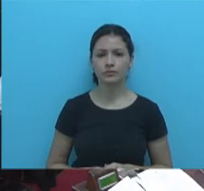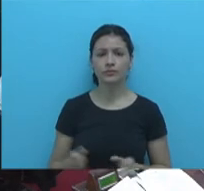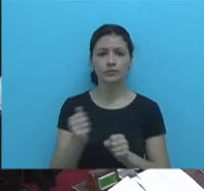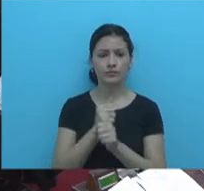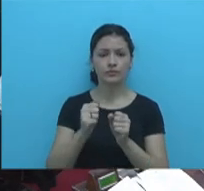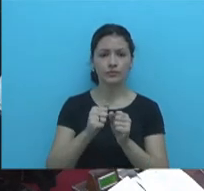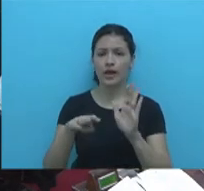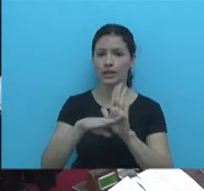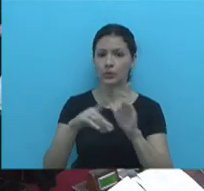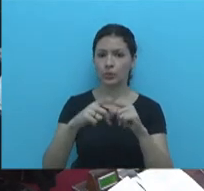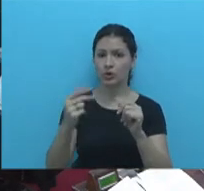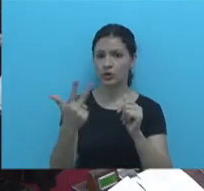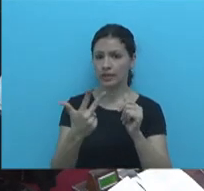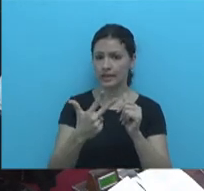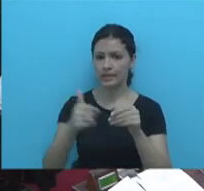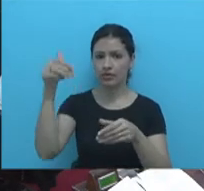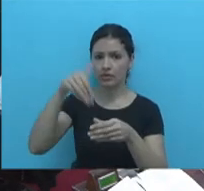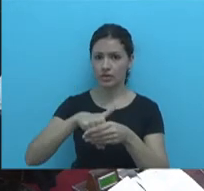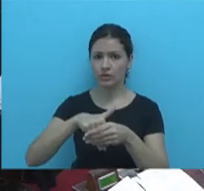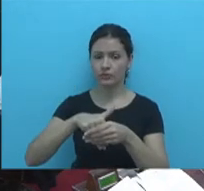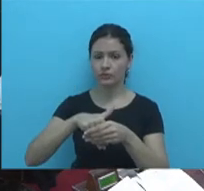Artículo 3, a votación.